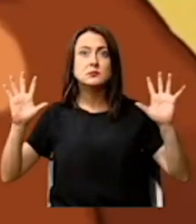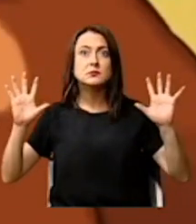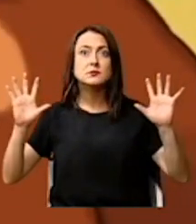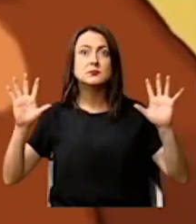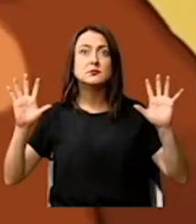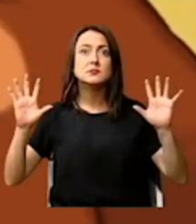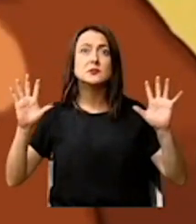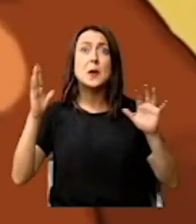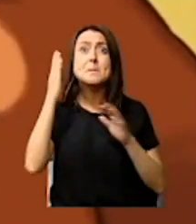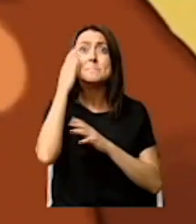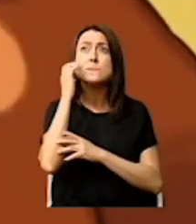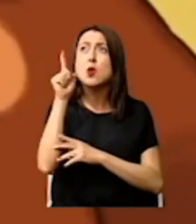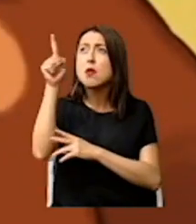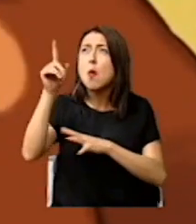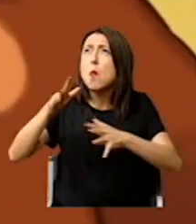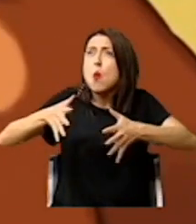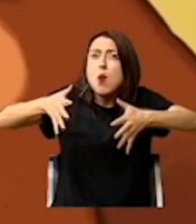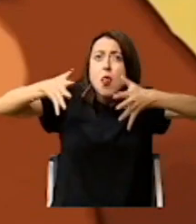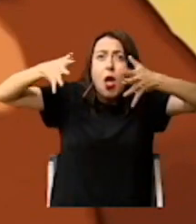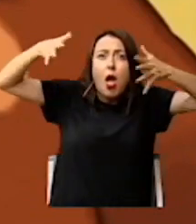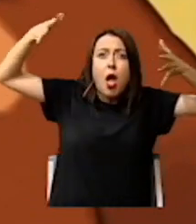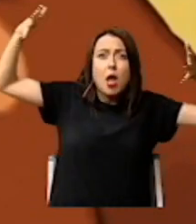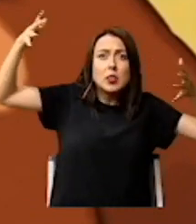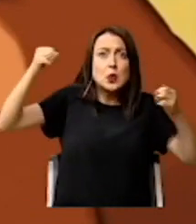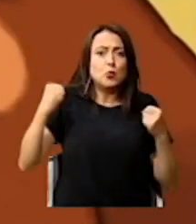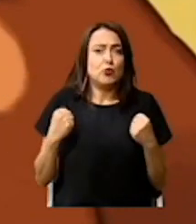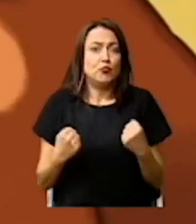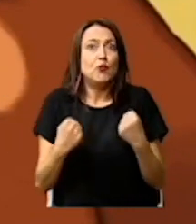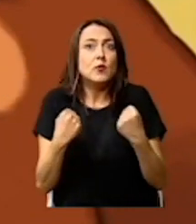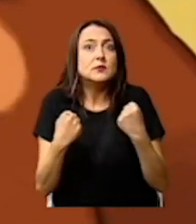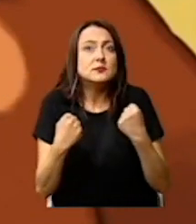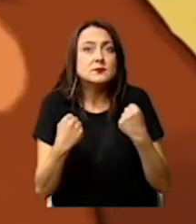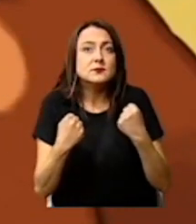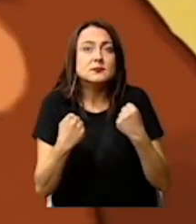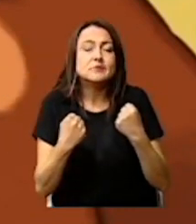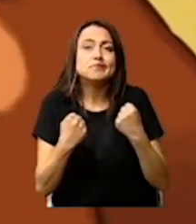explotó porque era demasiado grande y fuerte.